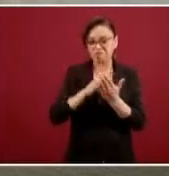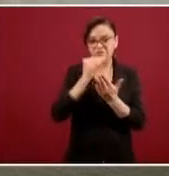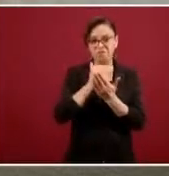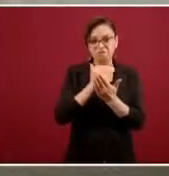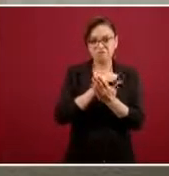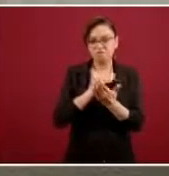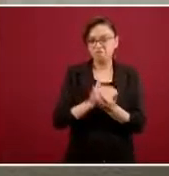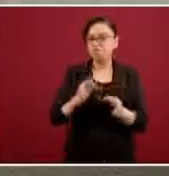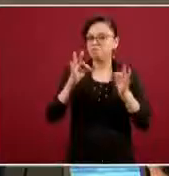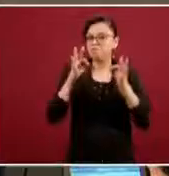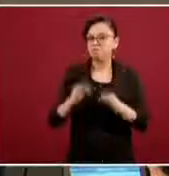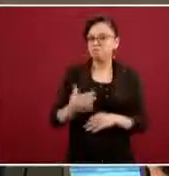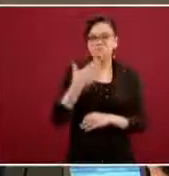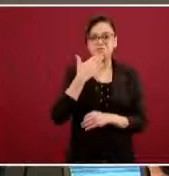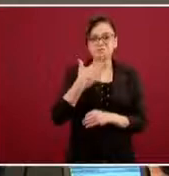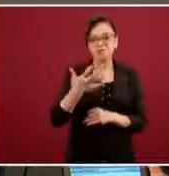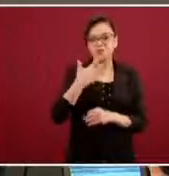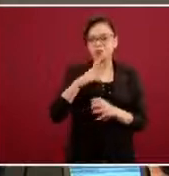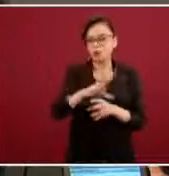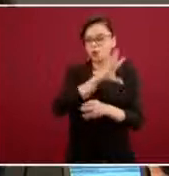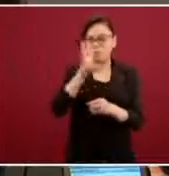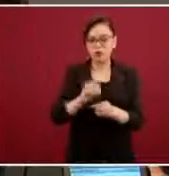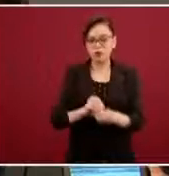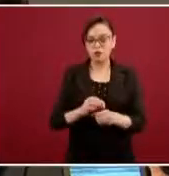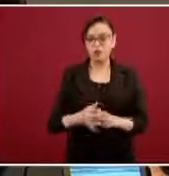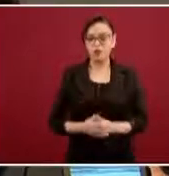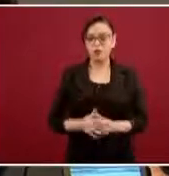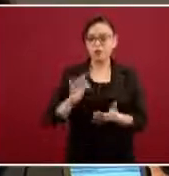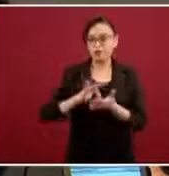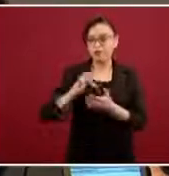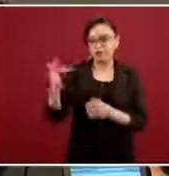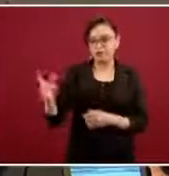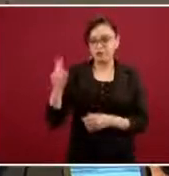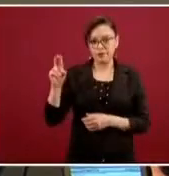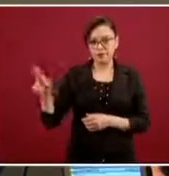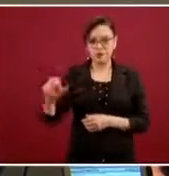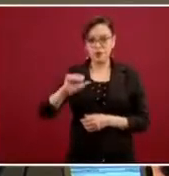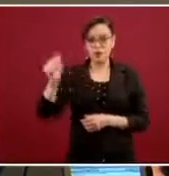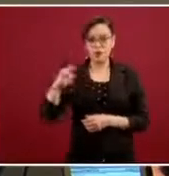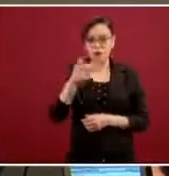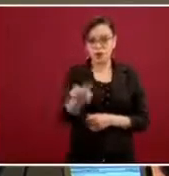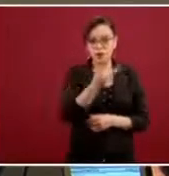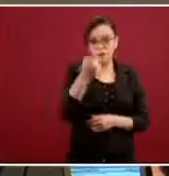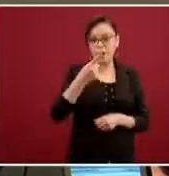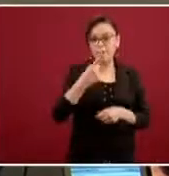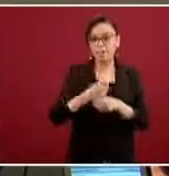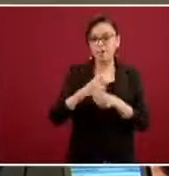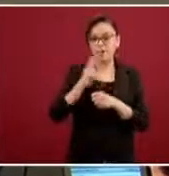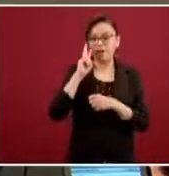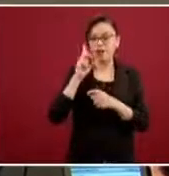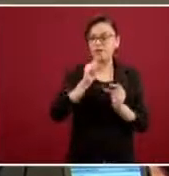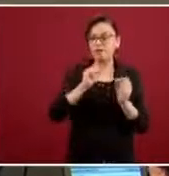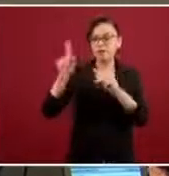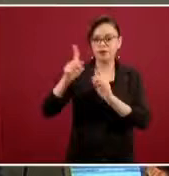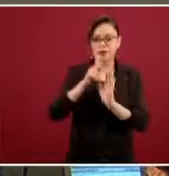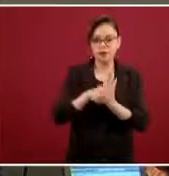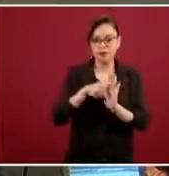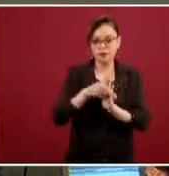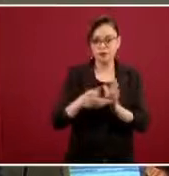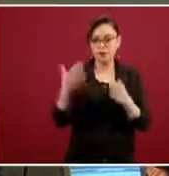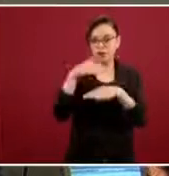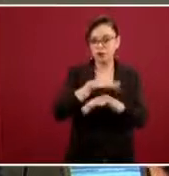necesarios. Gracias, doctor Santos. Antes de pasar a la siguiente pregunta, el video que les había comentado, este es sobre el tema